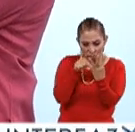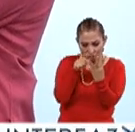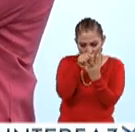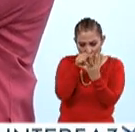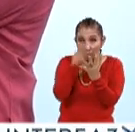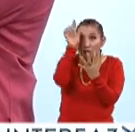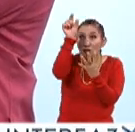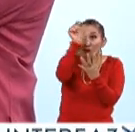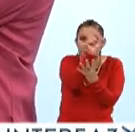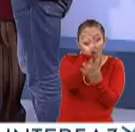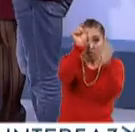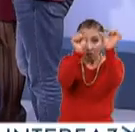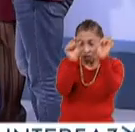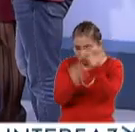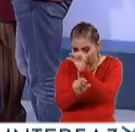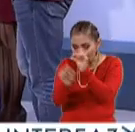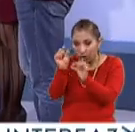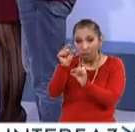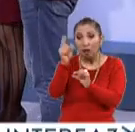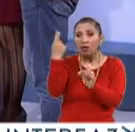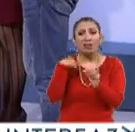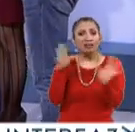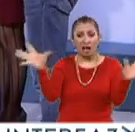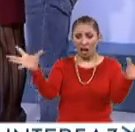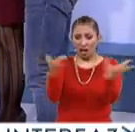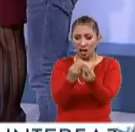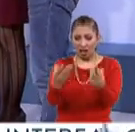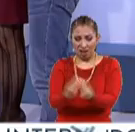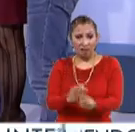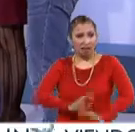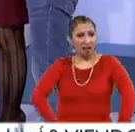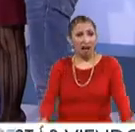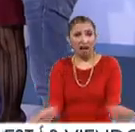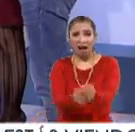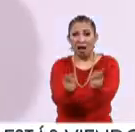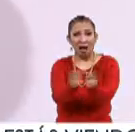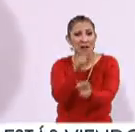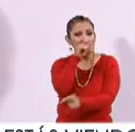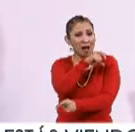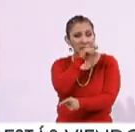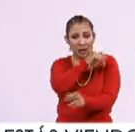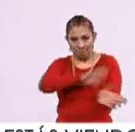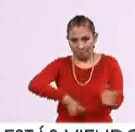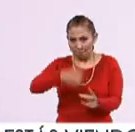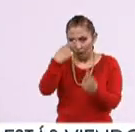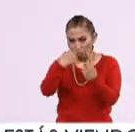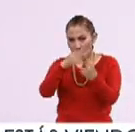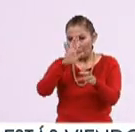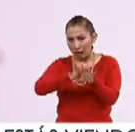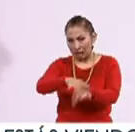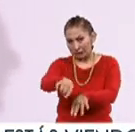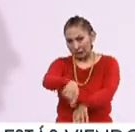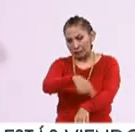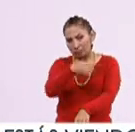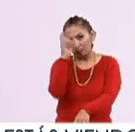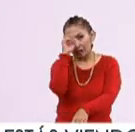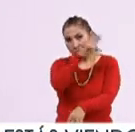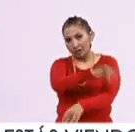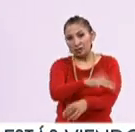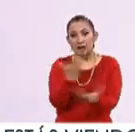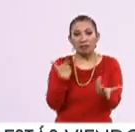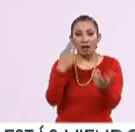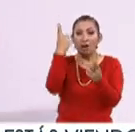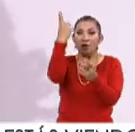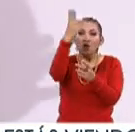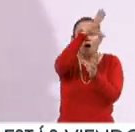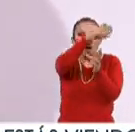están recorriendo a tablas de memoria. Aquí nada más es juntar y se acabó. Si hacemos una suma un poquito más complicada, de esas de